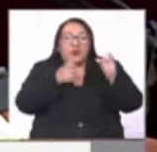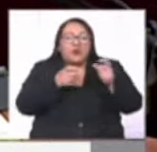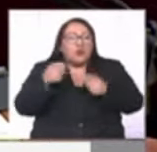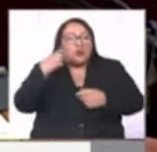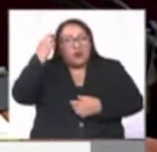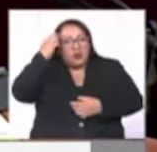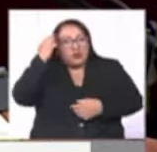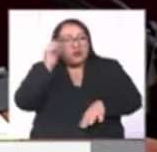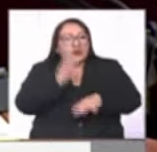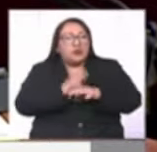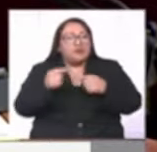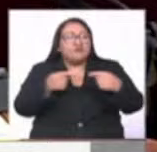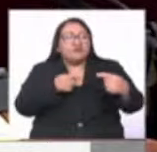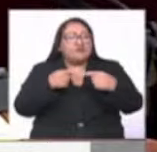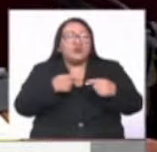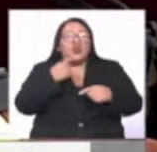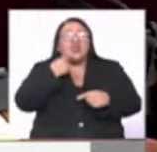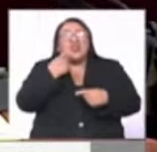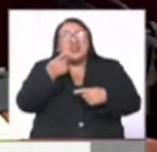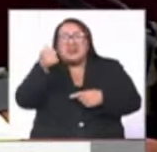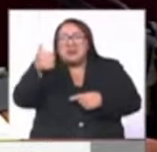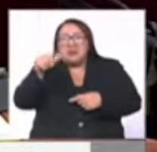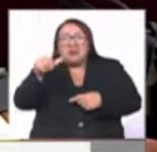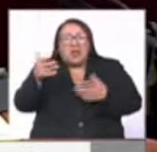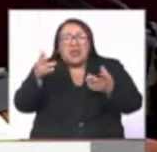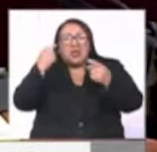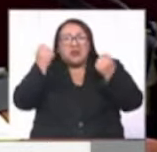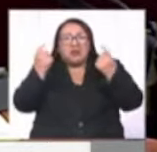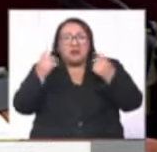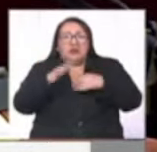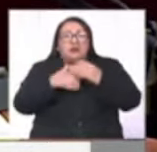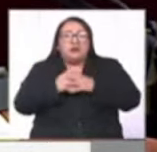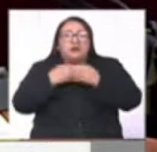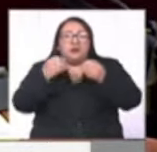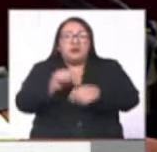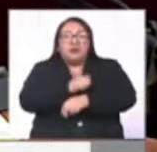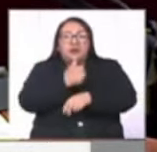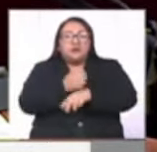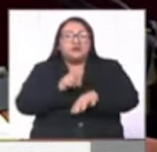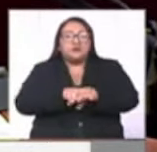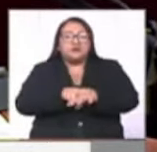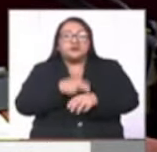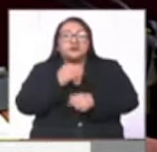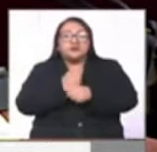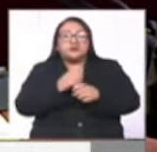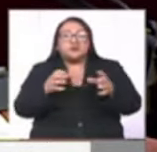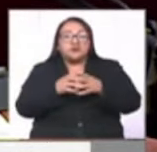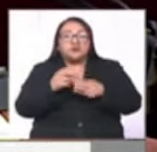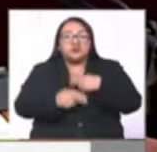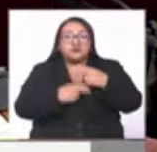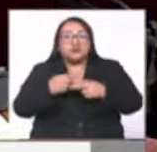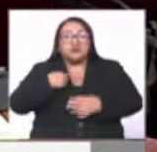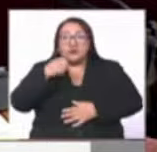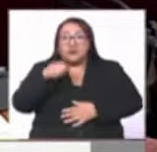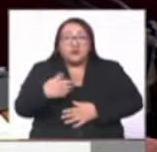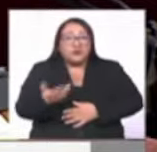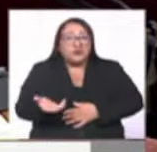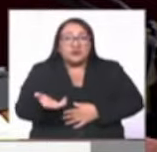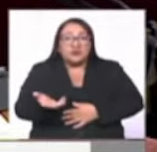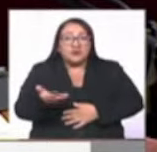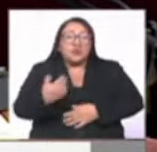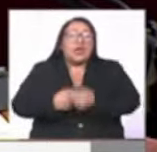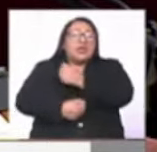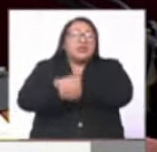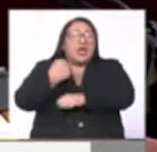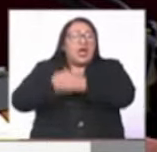político ante una discrepancia interpretativa que vulnera la autonomía e independencia de la junta Nacional de Justicia hace